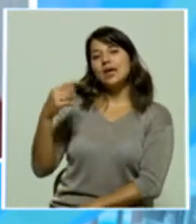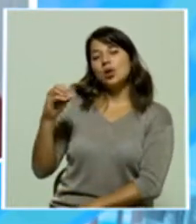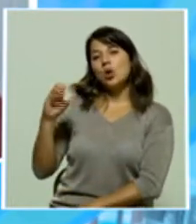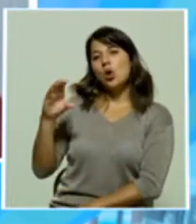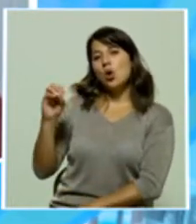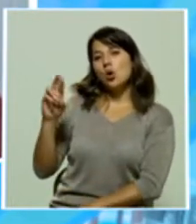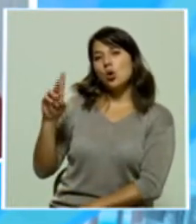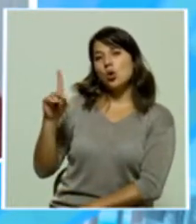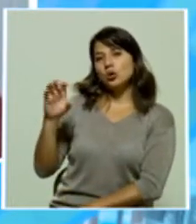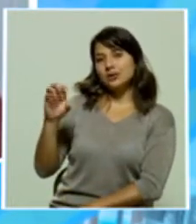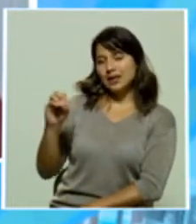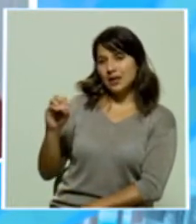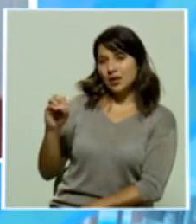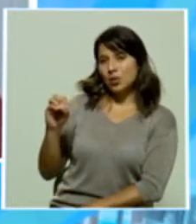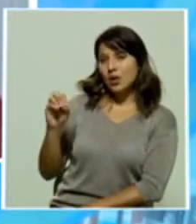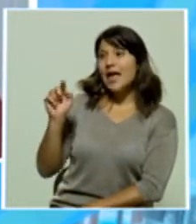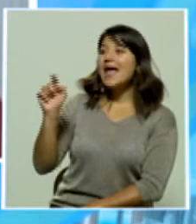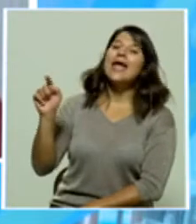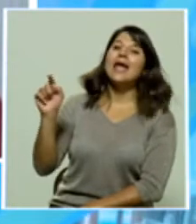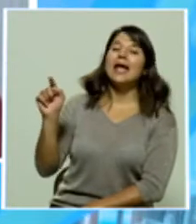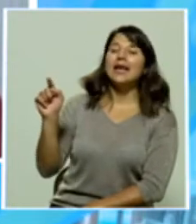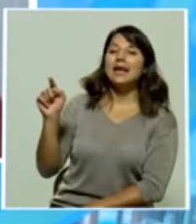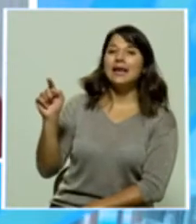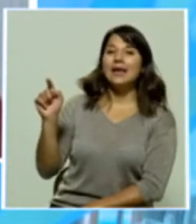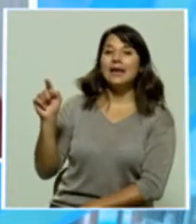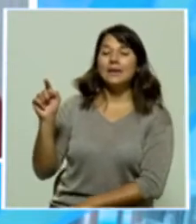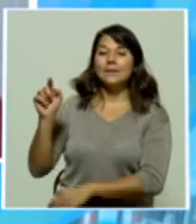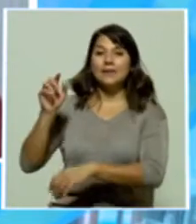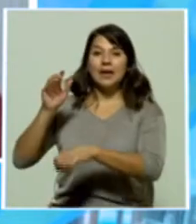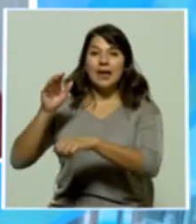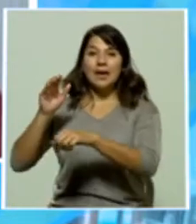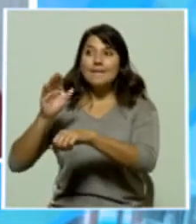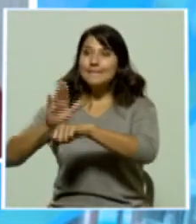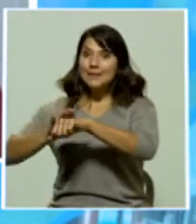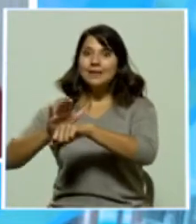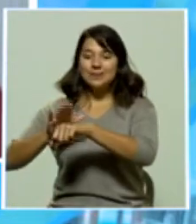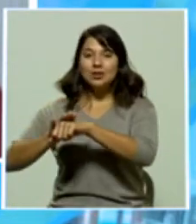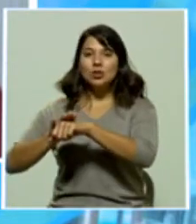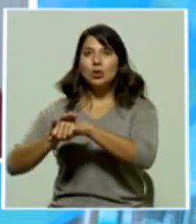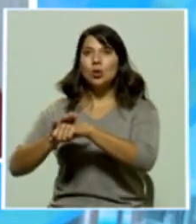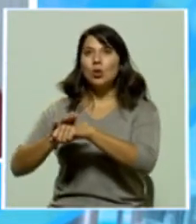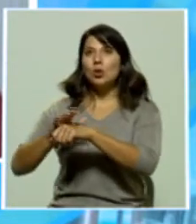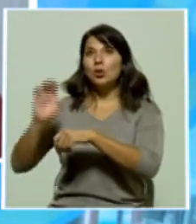el financiero, el productor ejecutivo de este documental.